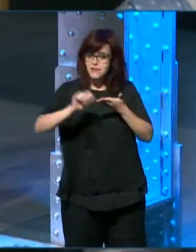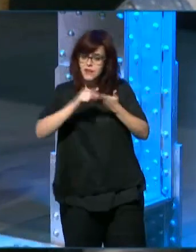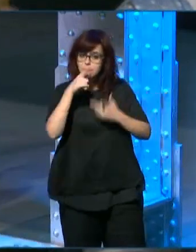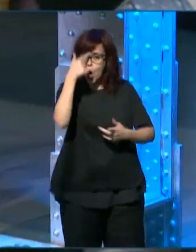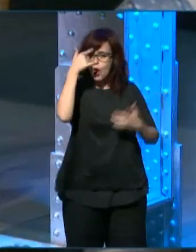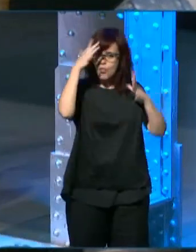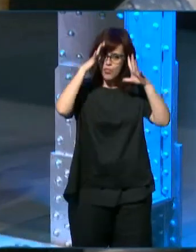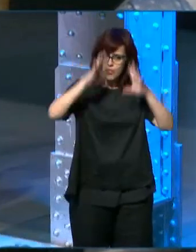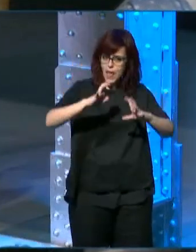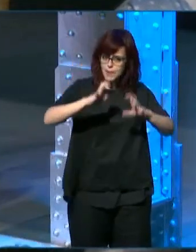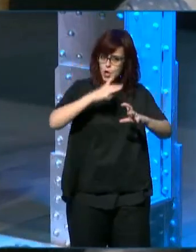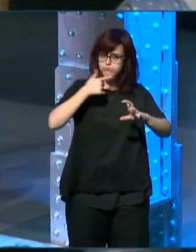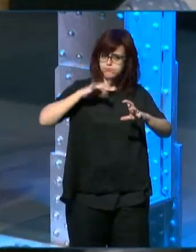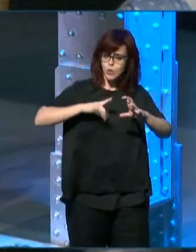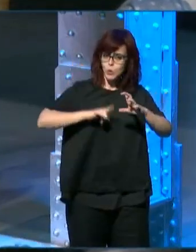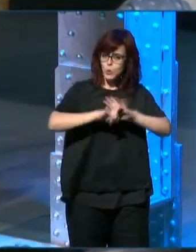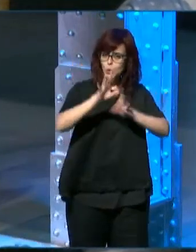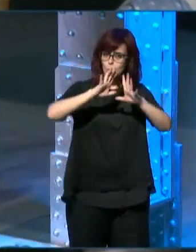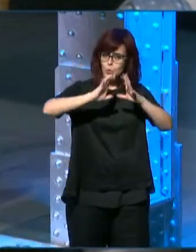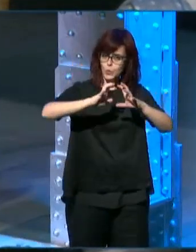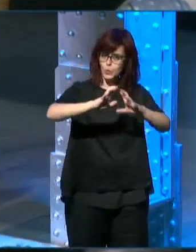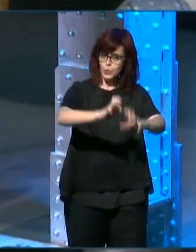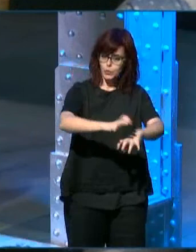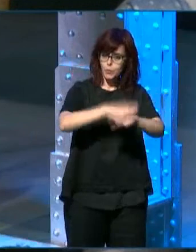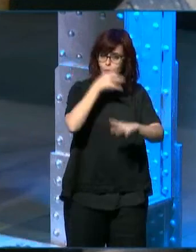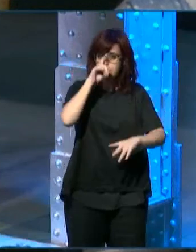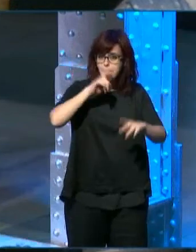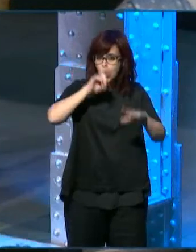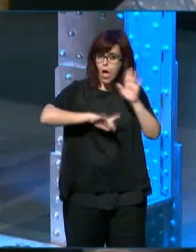desarrolla el cerebro, la memoria, no sé. Vale, gracias.